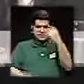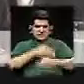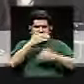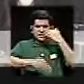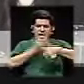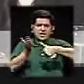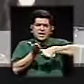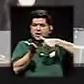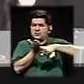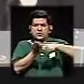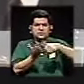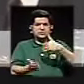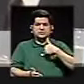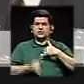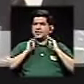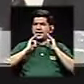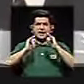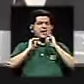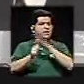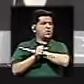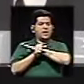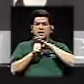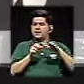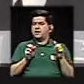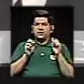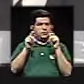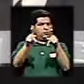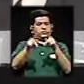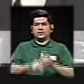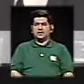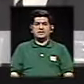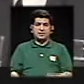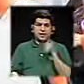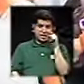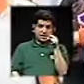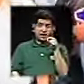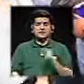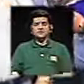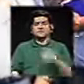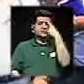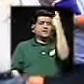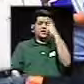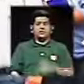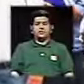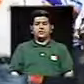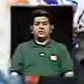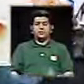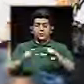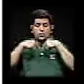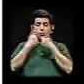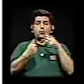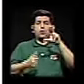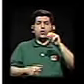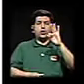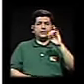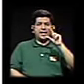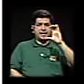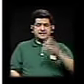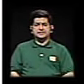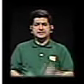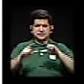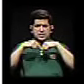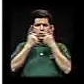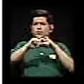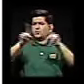electorales haya una igualdad absoluta de oportunidades Esta es una quimera el movimiento del no al tlc aglutinó a